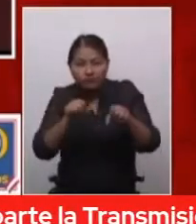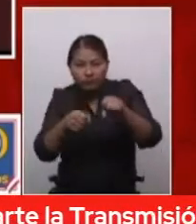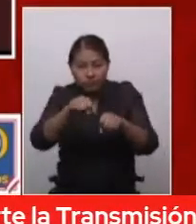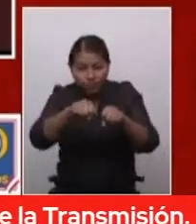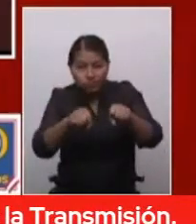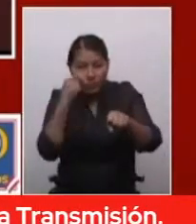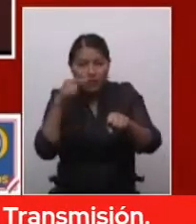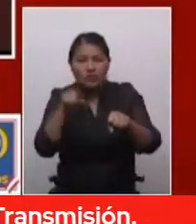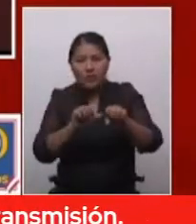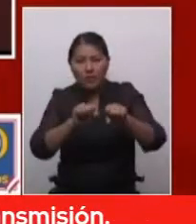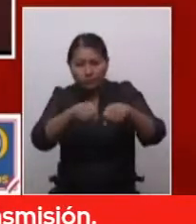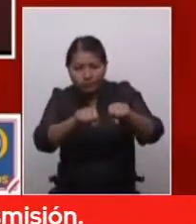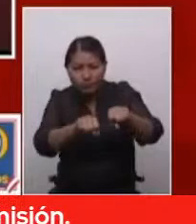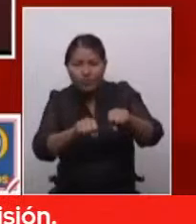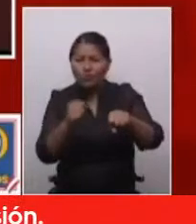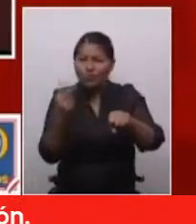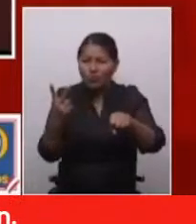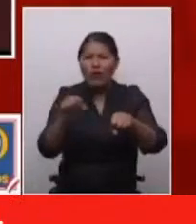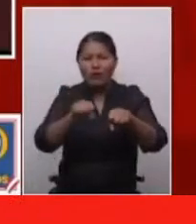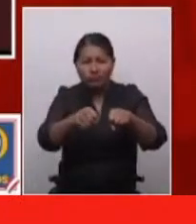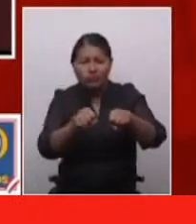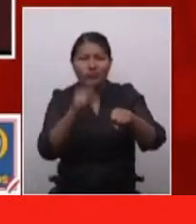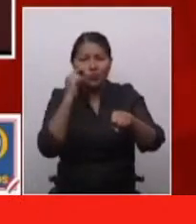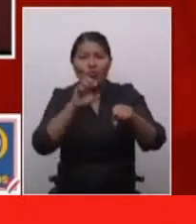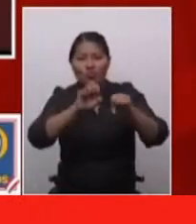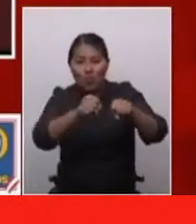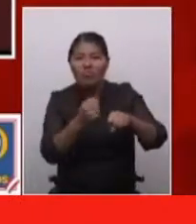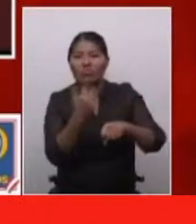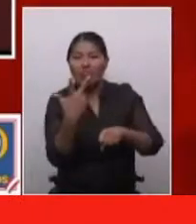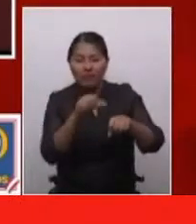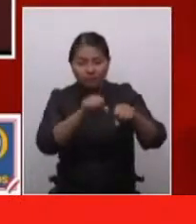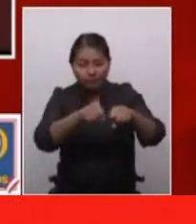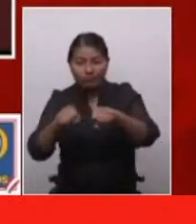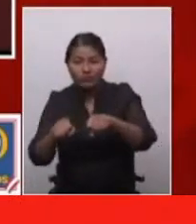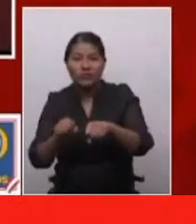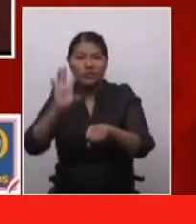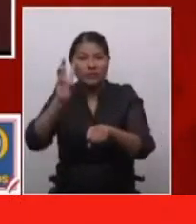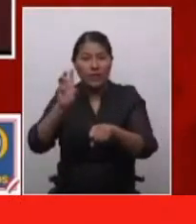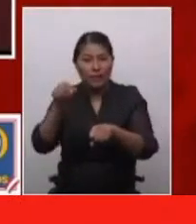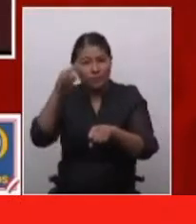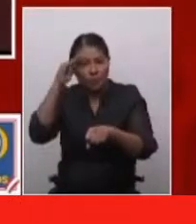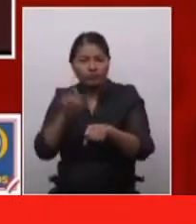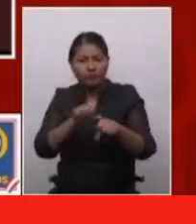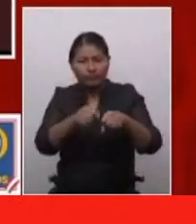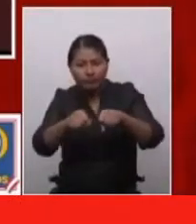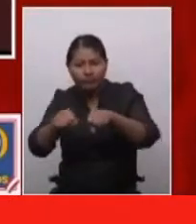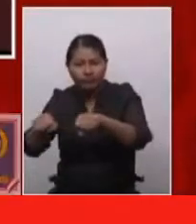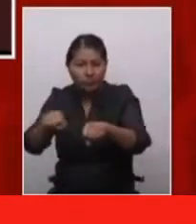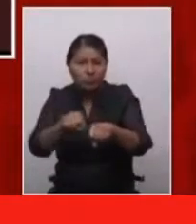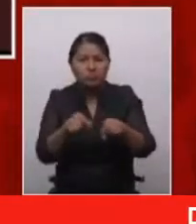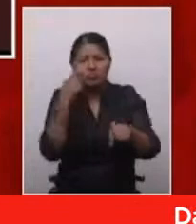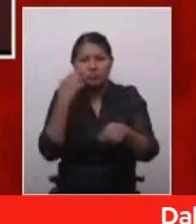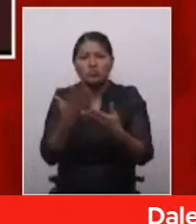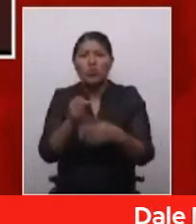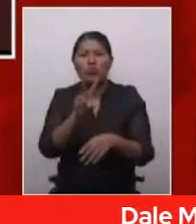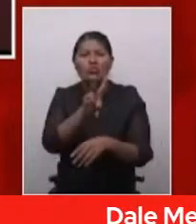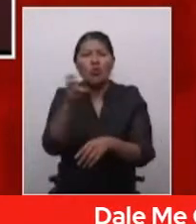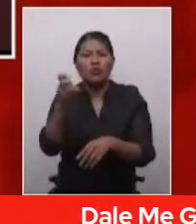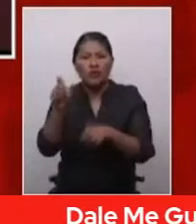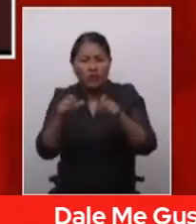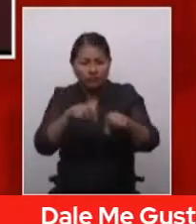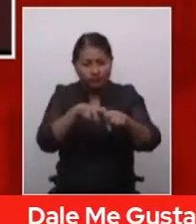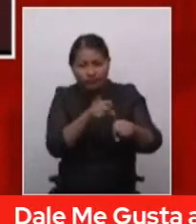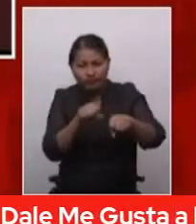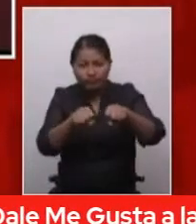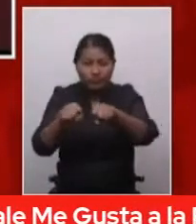tiene 2 equipos motorizados, cada uno compuesto de 3 motos con 6 policías. Se pueden conformar hasta 200 equipos. Para lograrlo,